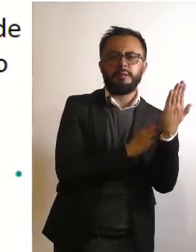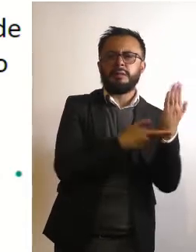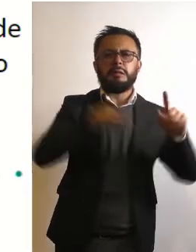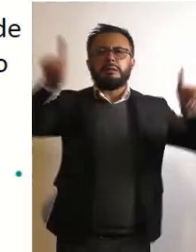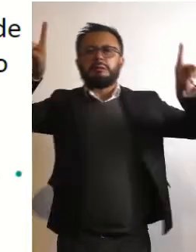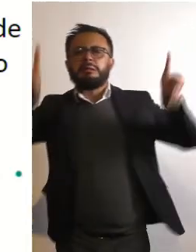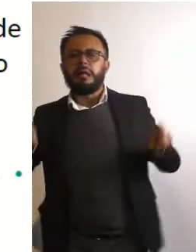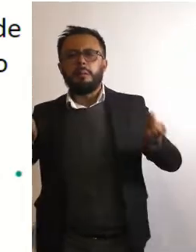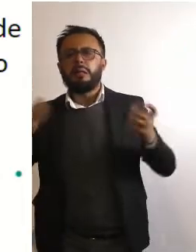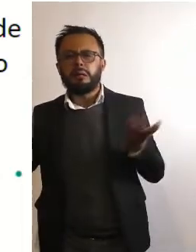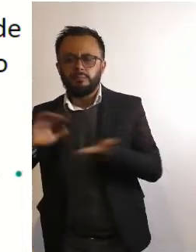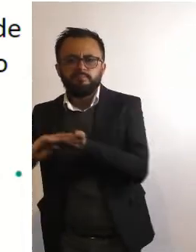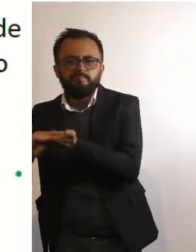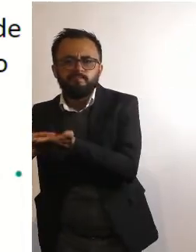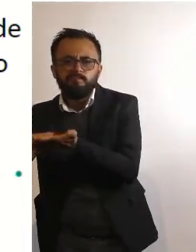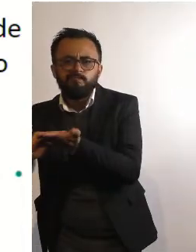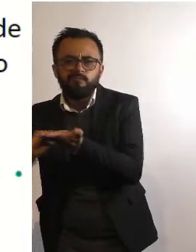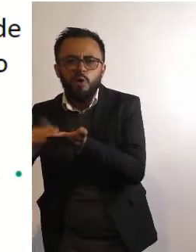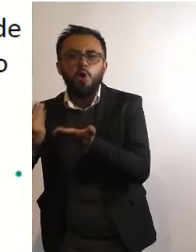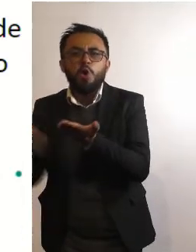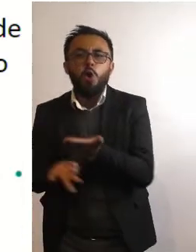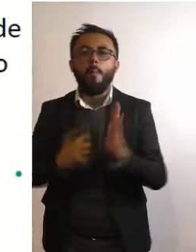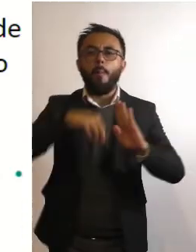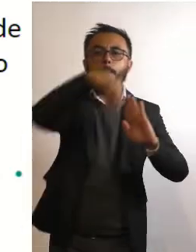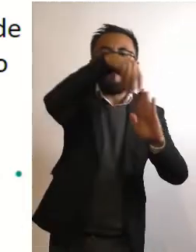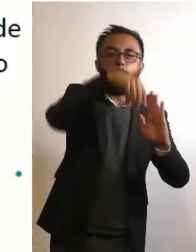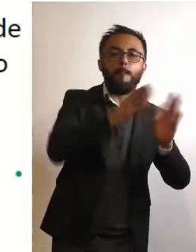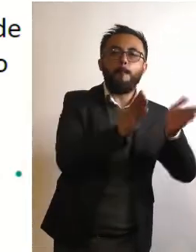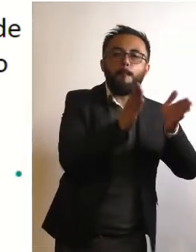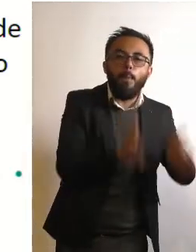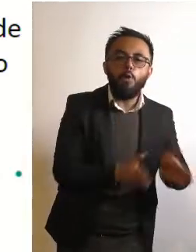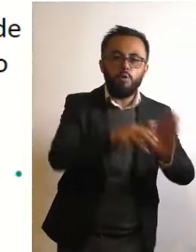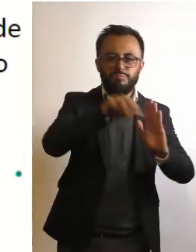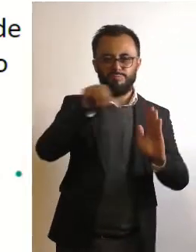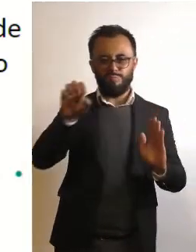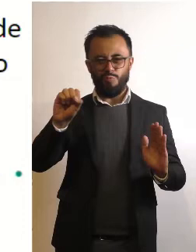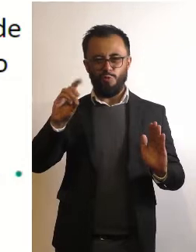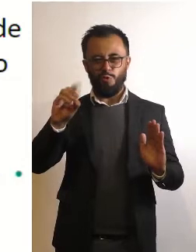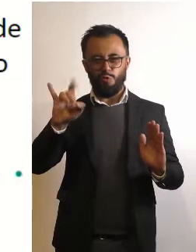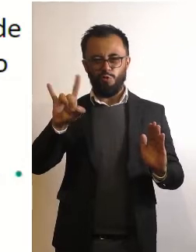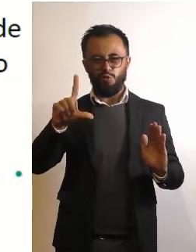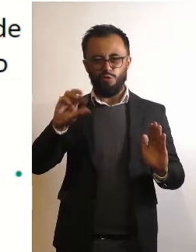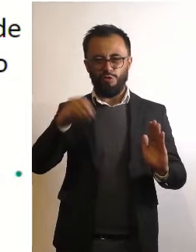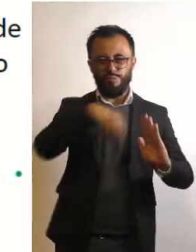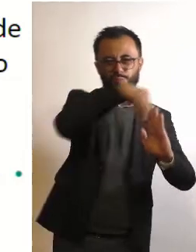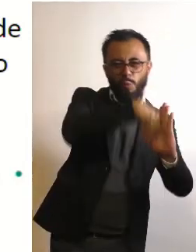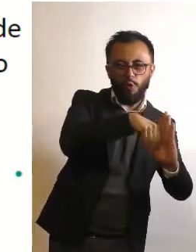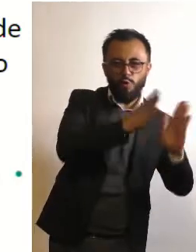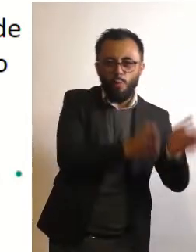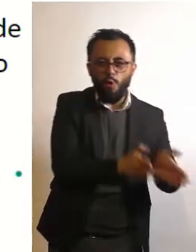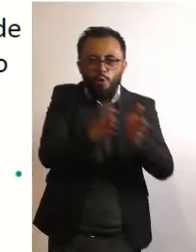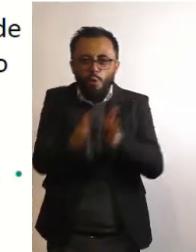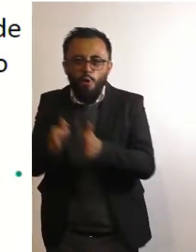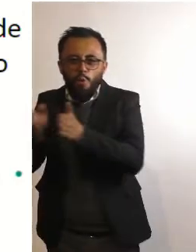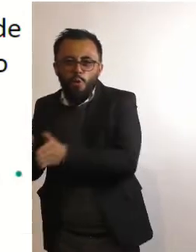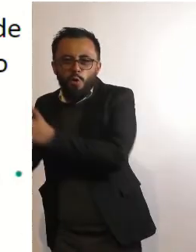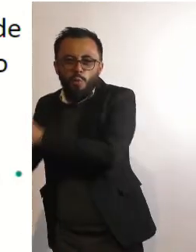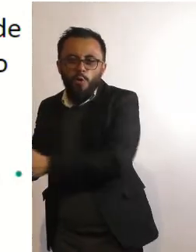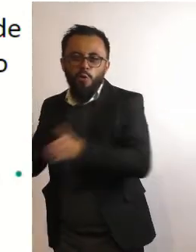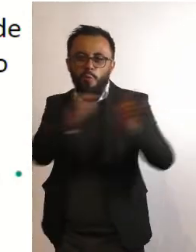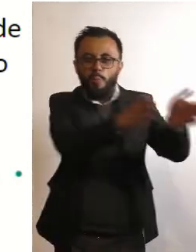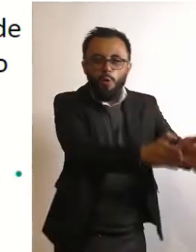y en razón a esto se estructuraron 750 asignaturas que fueron